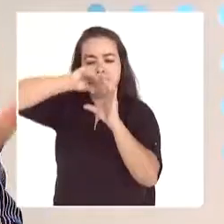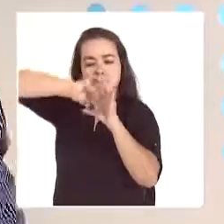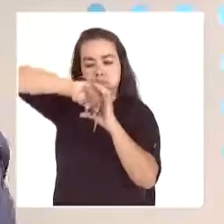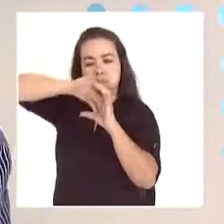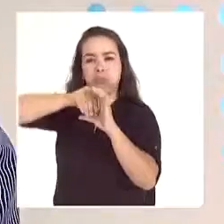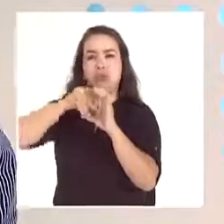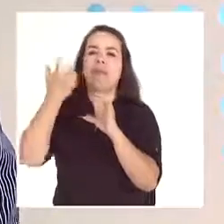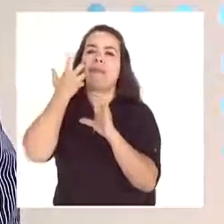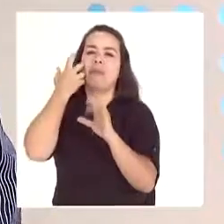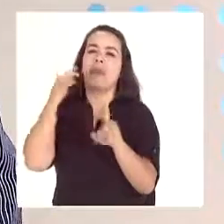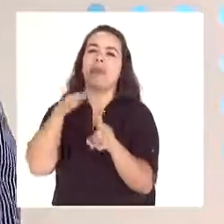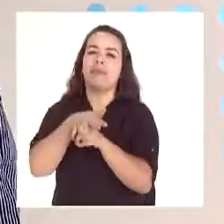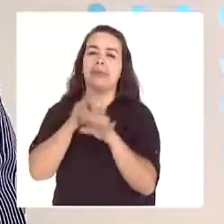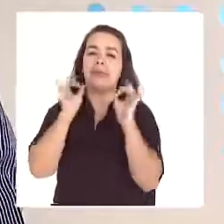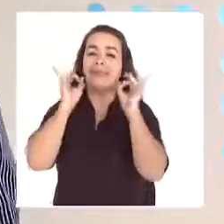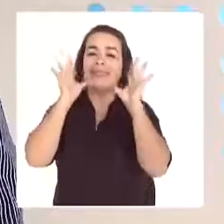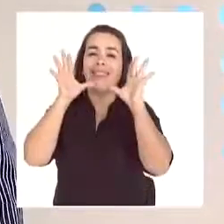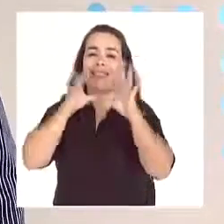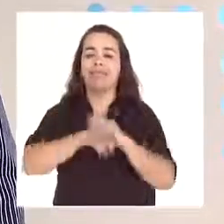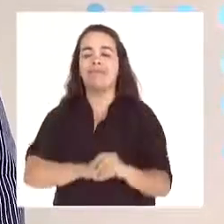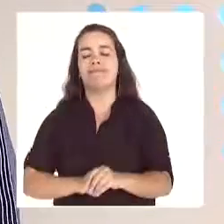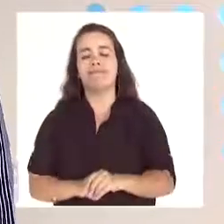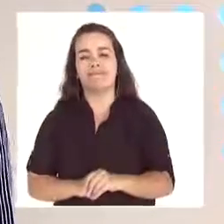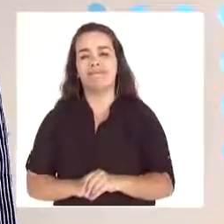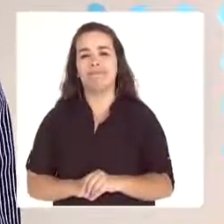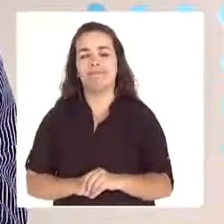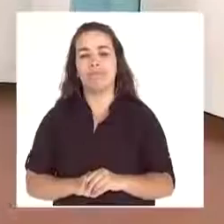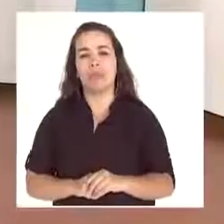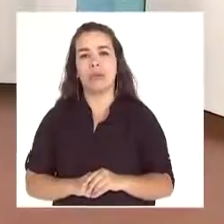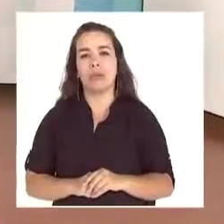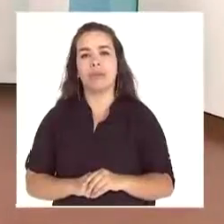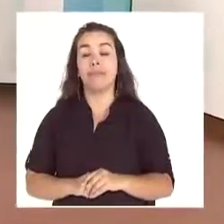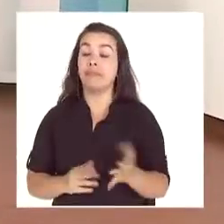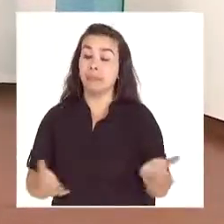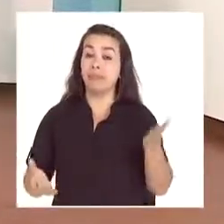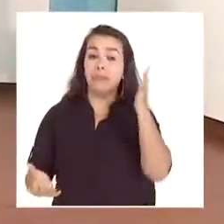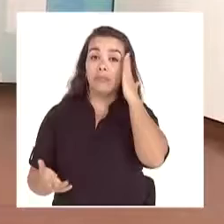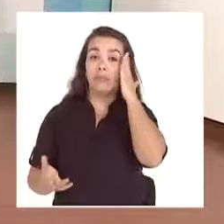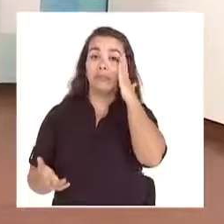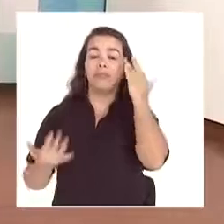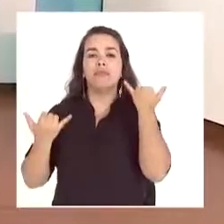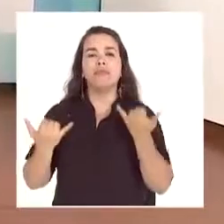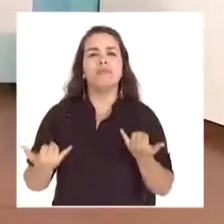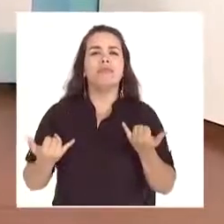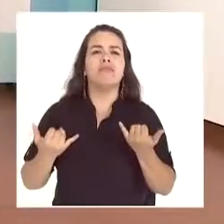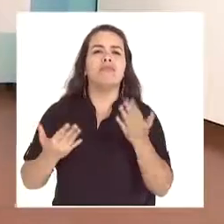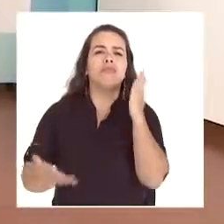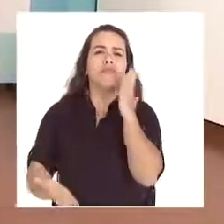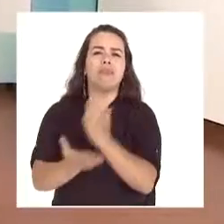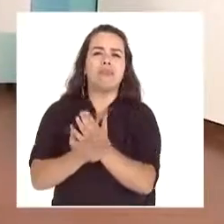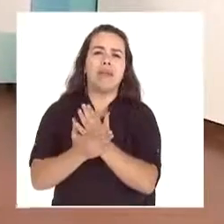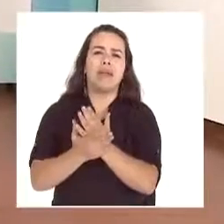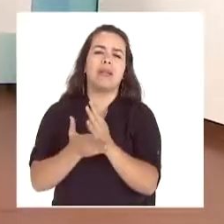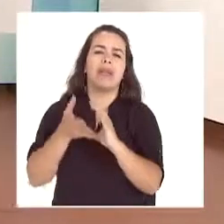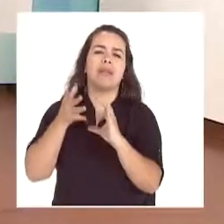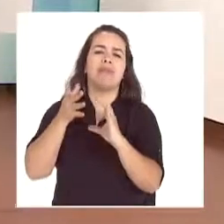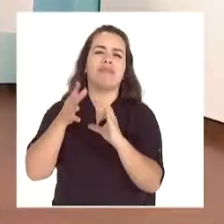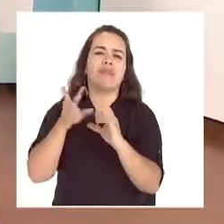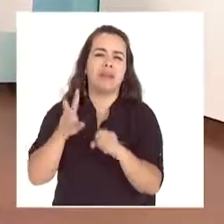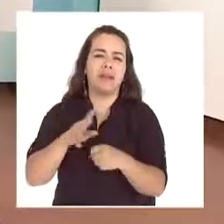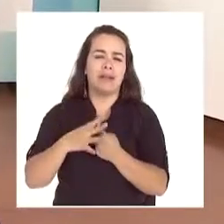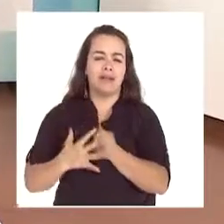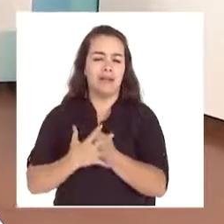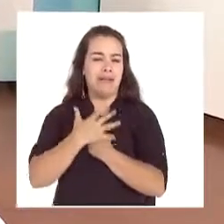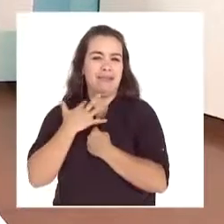estas enfermedades cardiovasculares, como hemos dicho anteriormente. Entonces, esa destrucción de las arterias y ese incremento en el riesgo